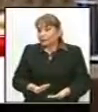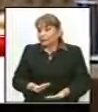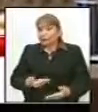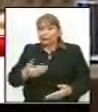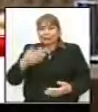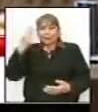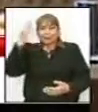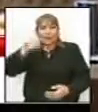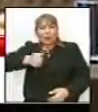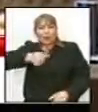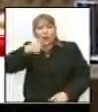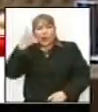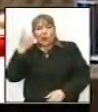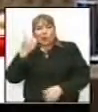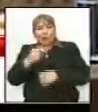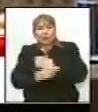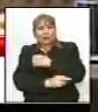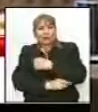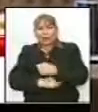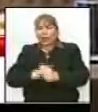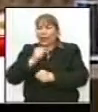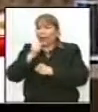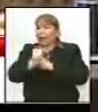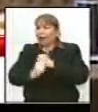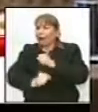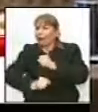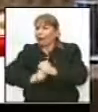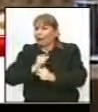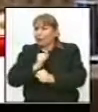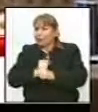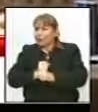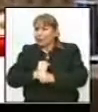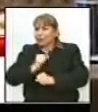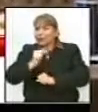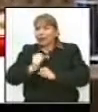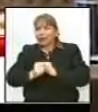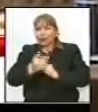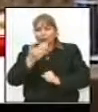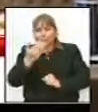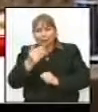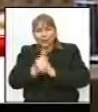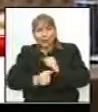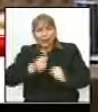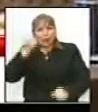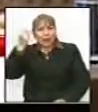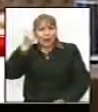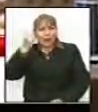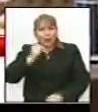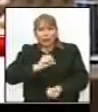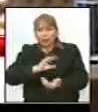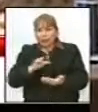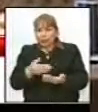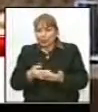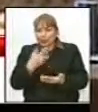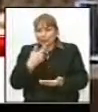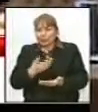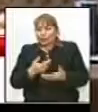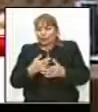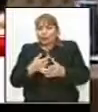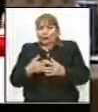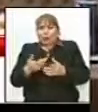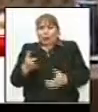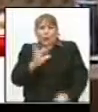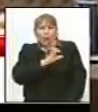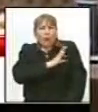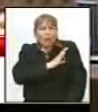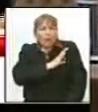extranjero, después de todas estas luchas, porque duró años, señor presidente, lograr todo esto. Y entonces, que un